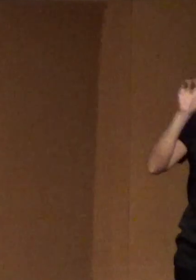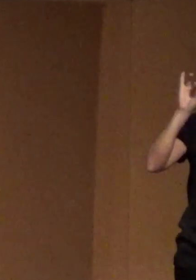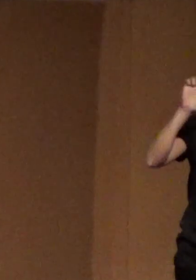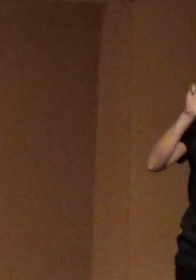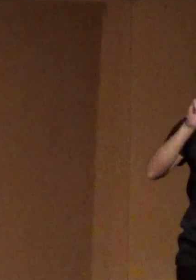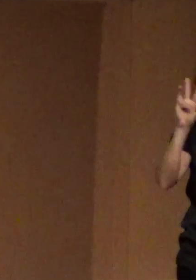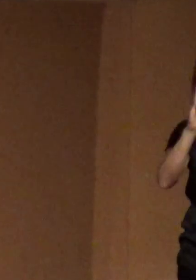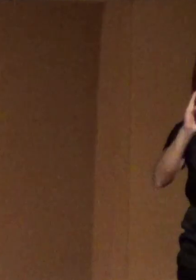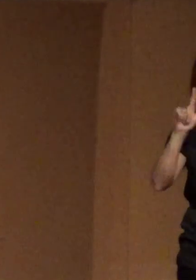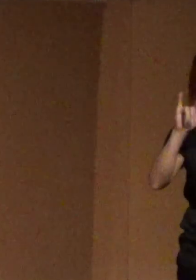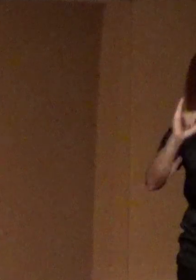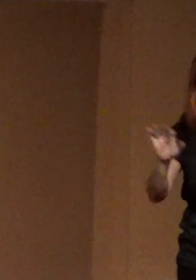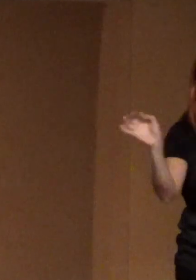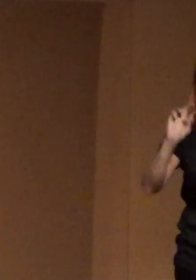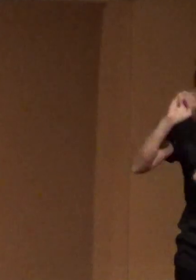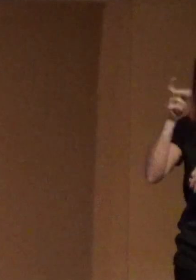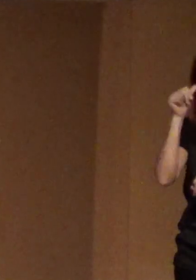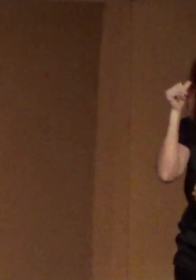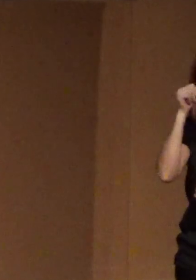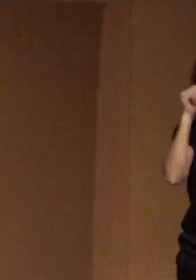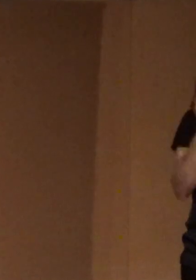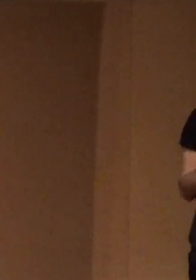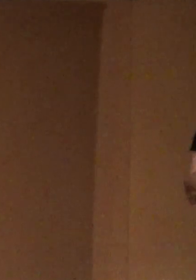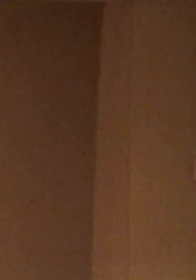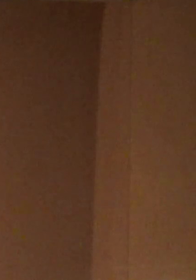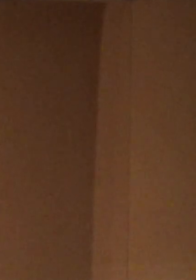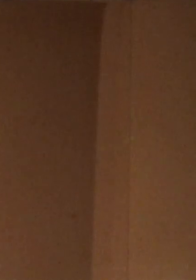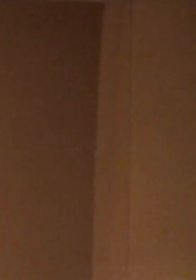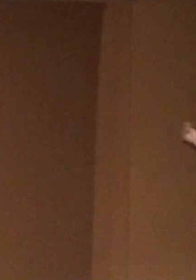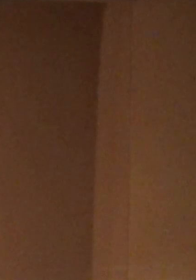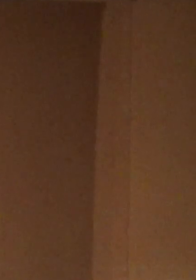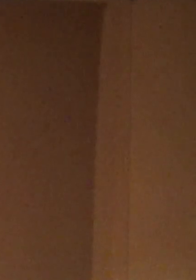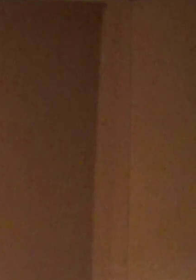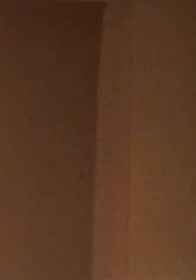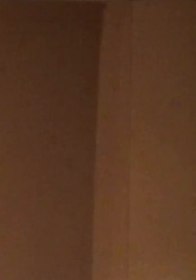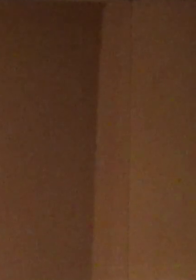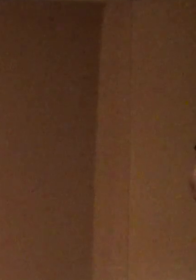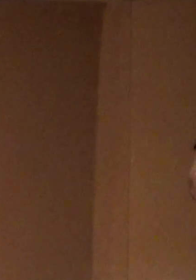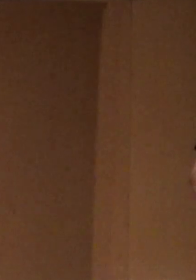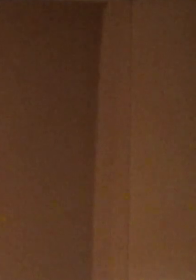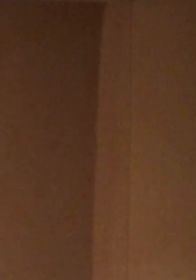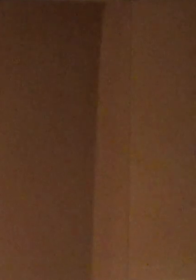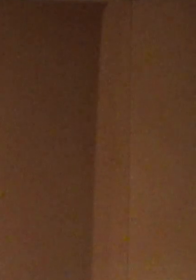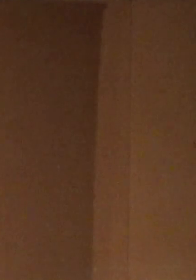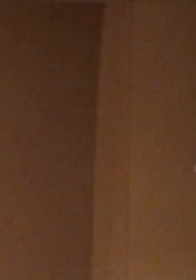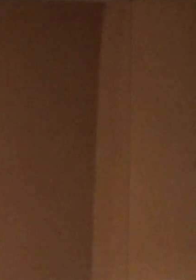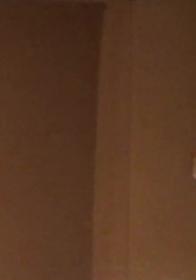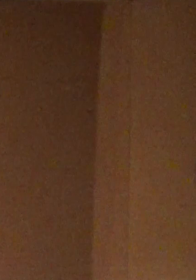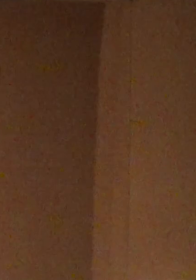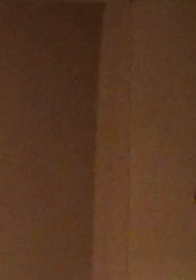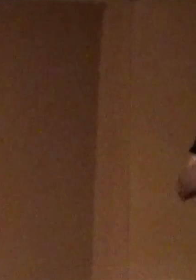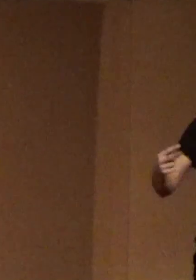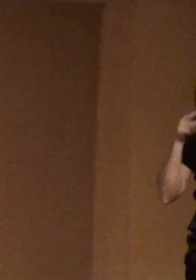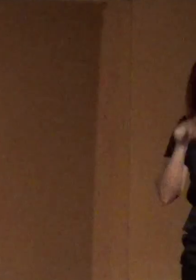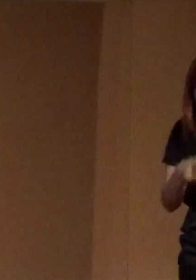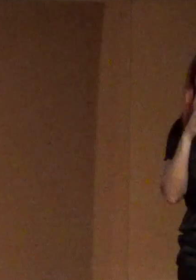cosas, era porque tú te lo habías aprendido, lo habías leído en el libro y parecía que aquello era lo más probable, y al final, cuando ha habido la genética, te ha demostrado que aquello es así. Pues seguramente